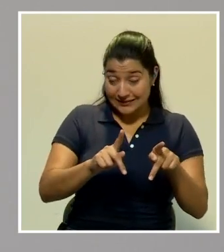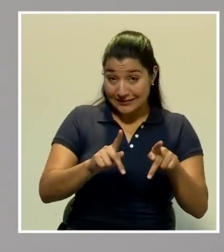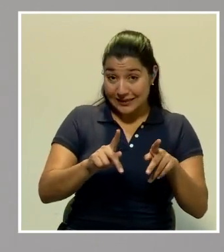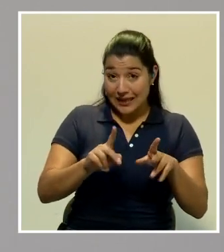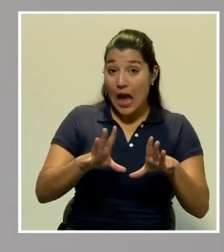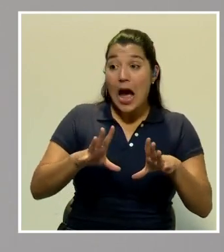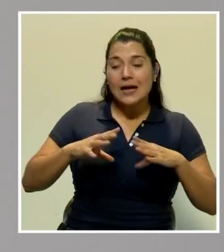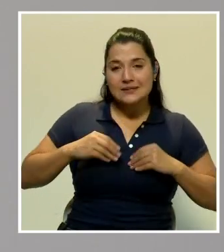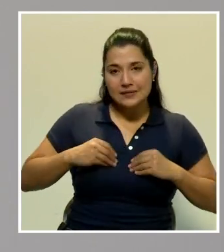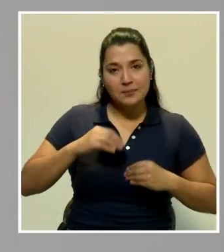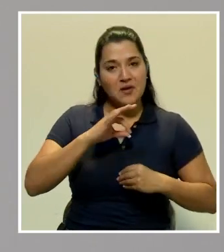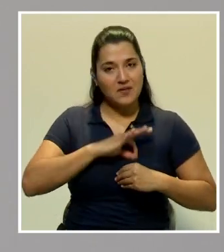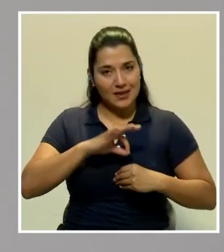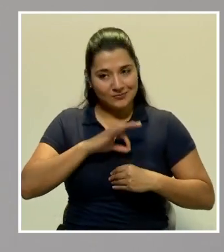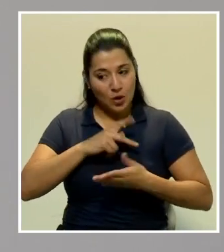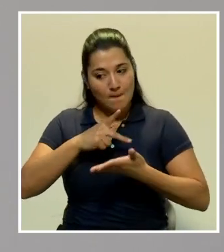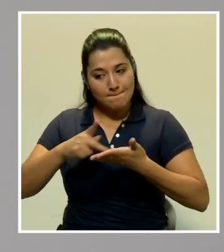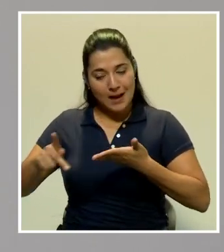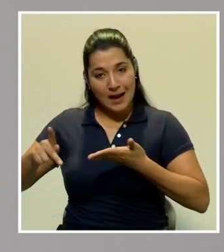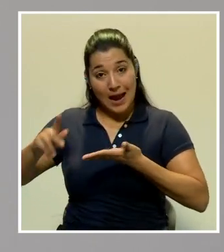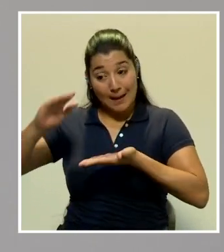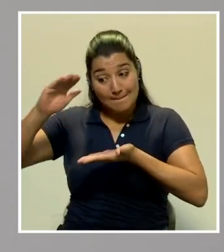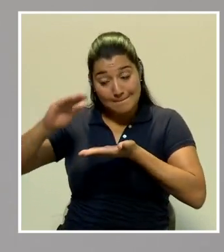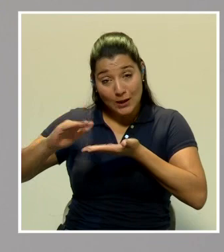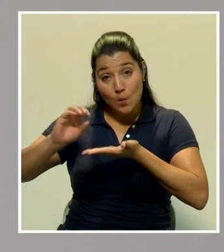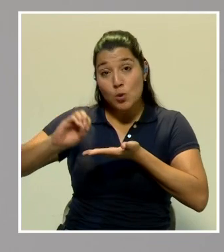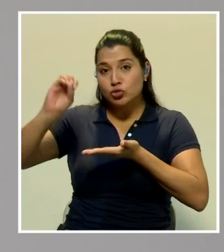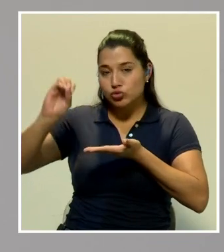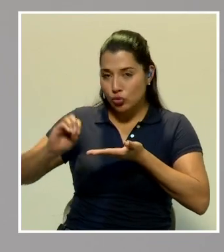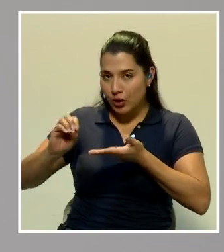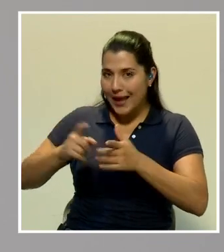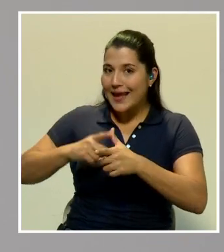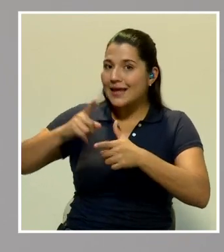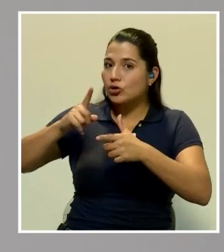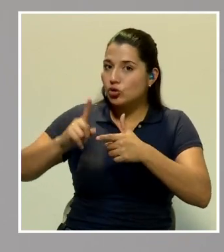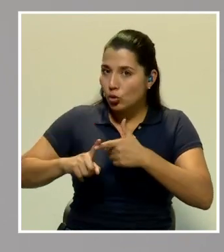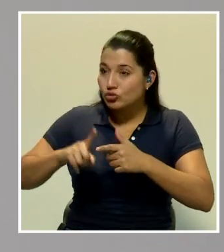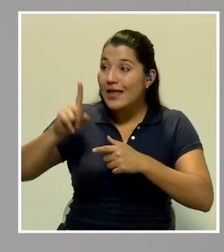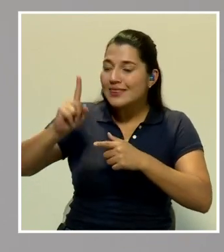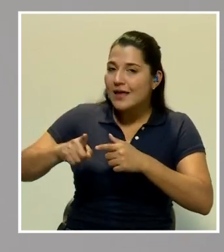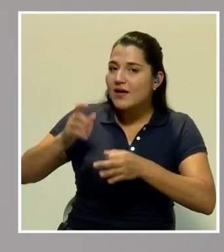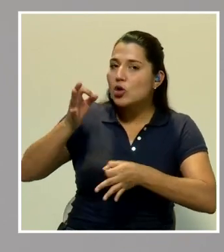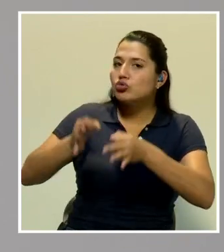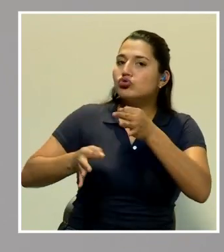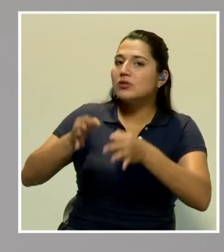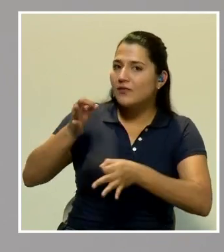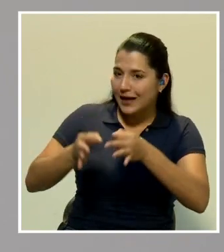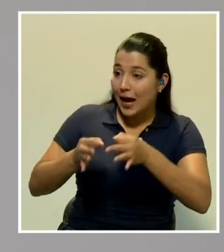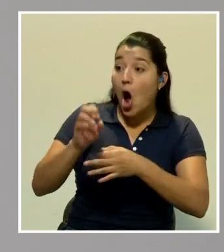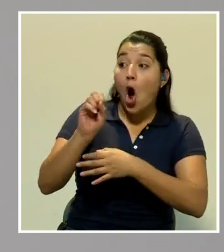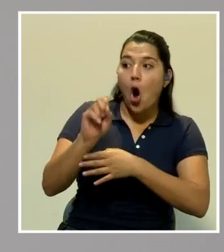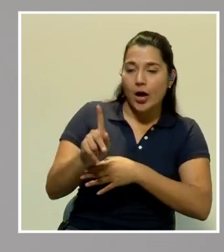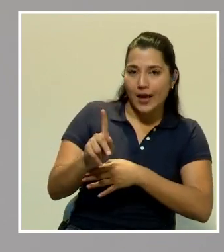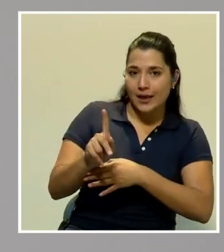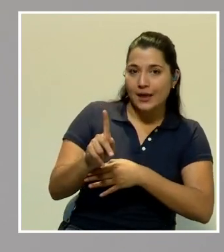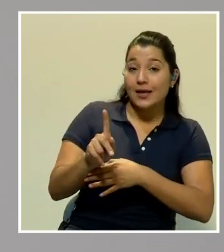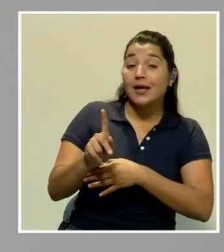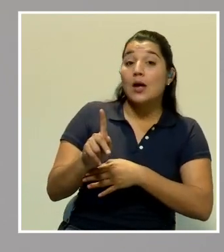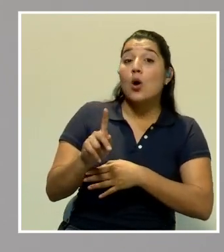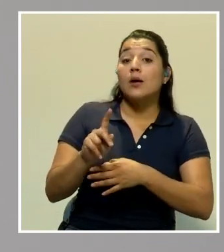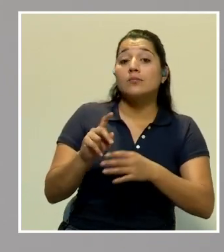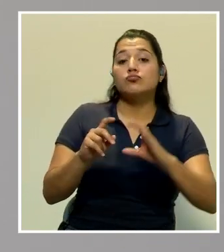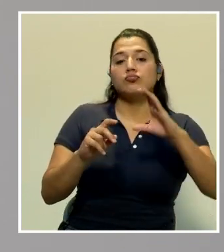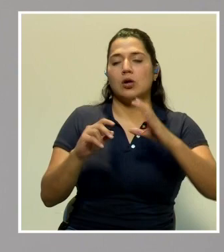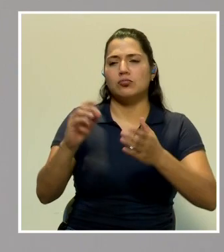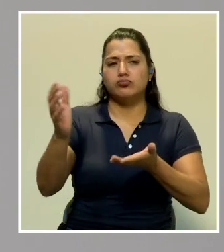ese beneficio de la reducción deben estar motivando en qué utilizaron esos recursos, informando a Hacienda. Por